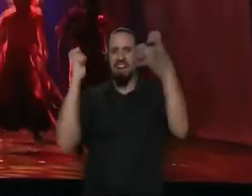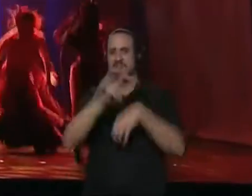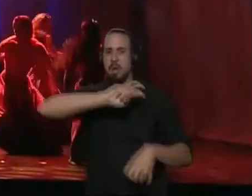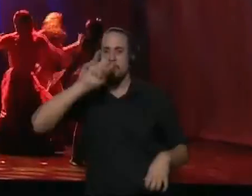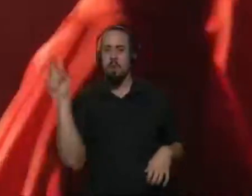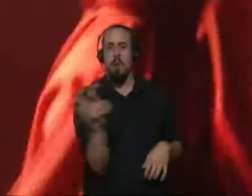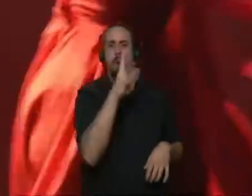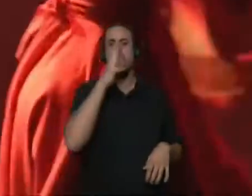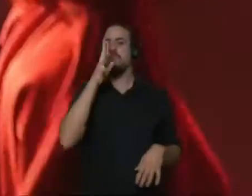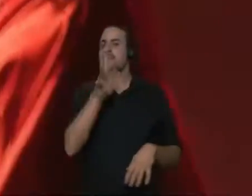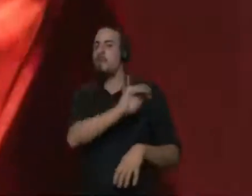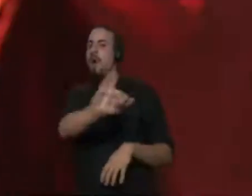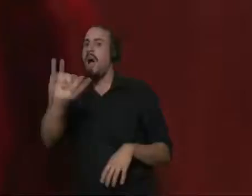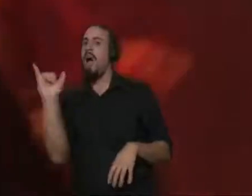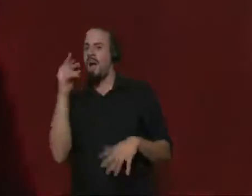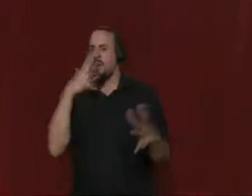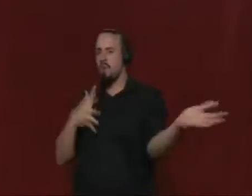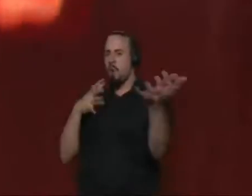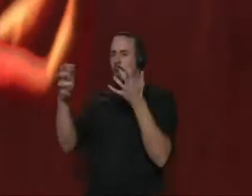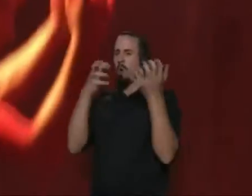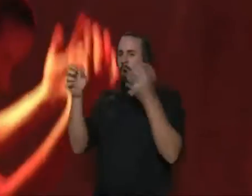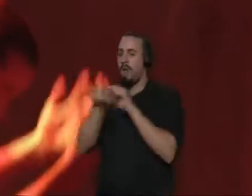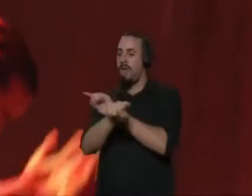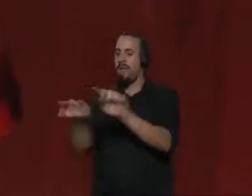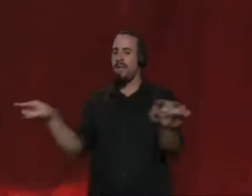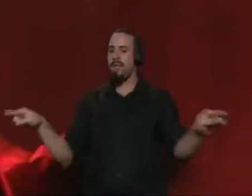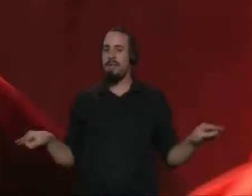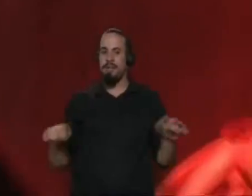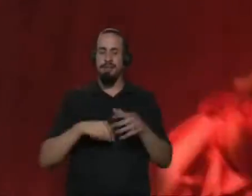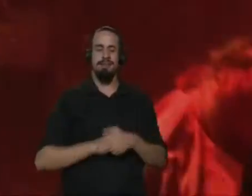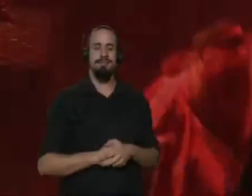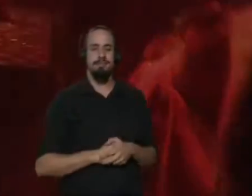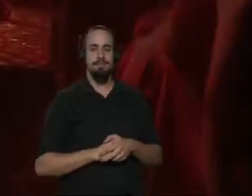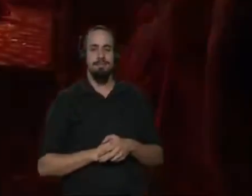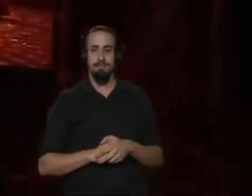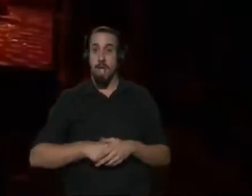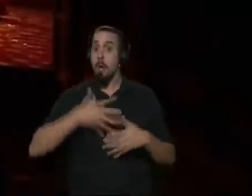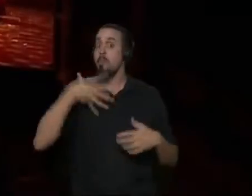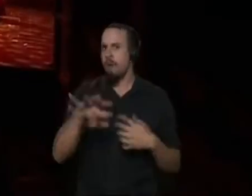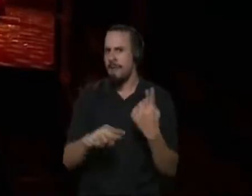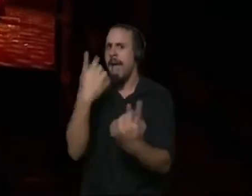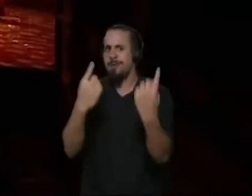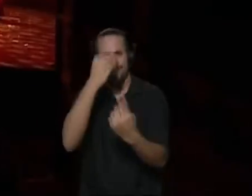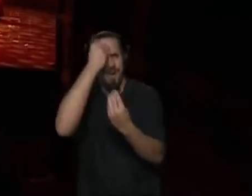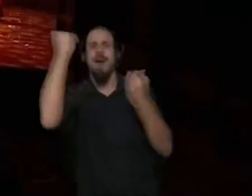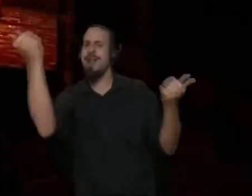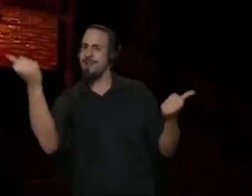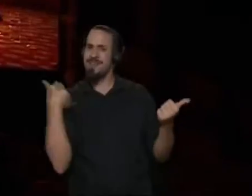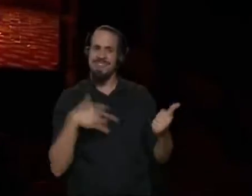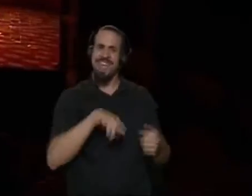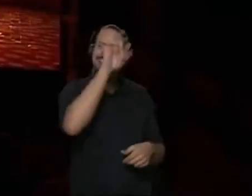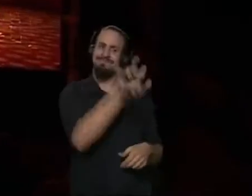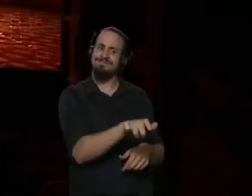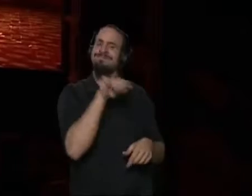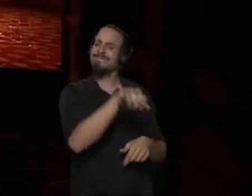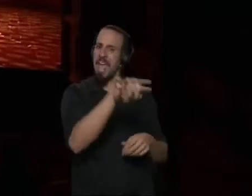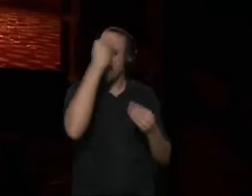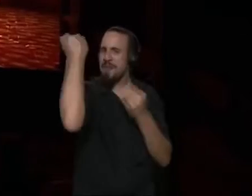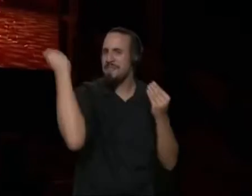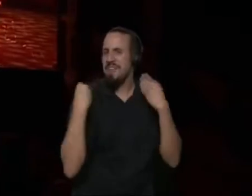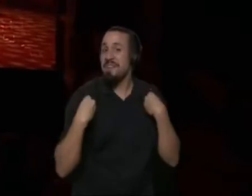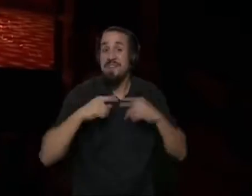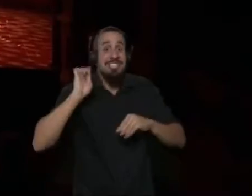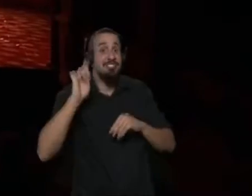motivos para verse señalado. El que quizás ha olvidado que no es más que otro habitante en esta